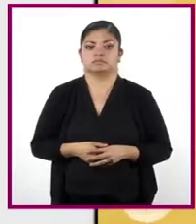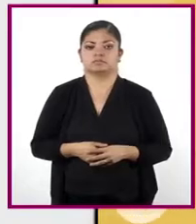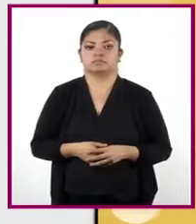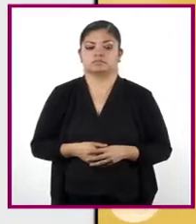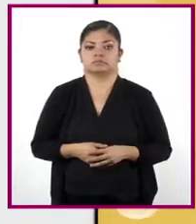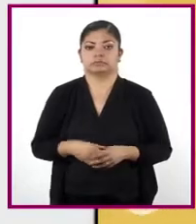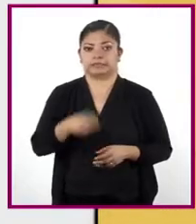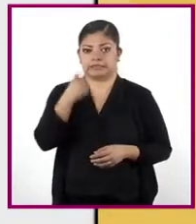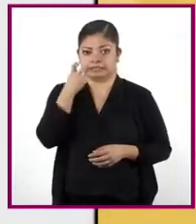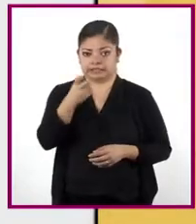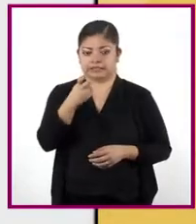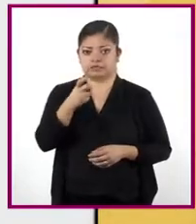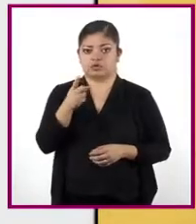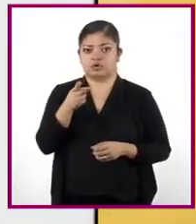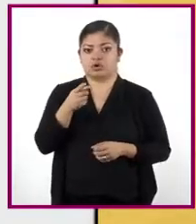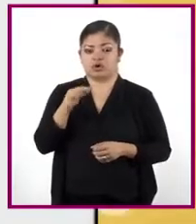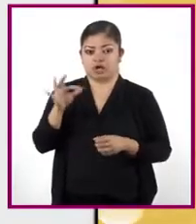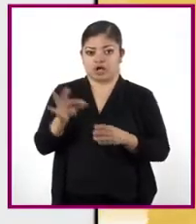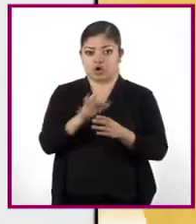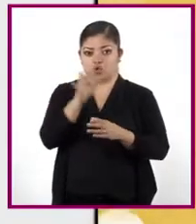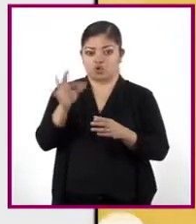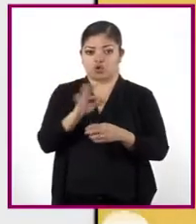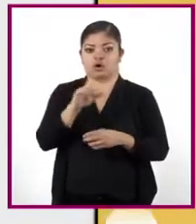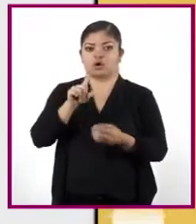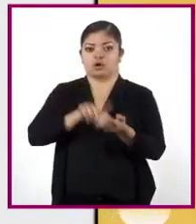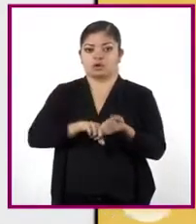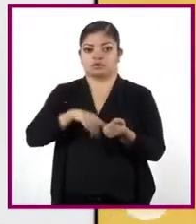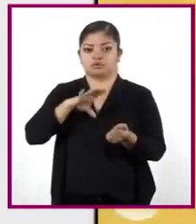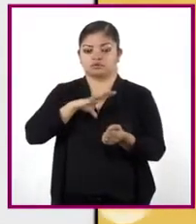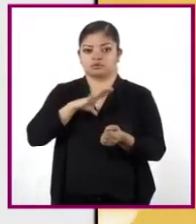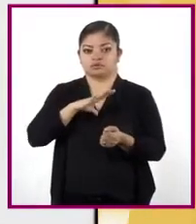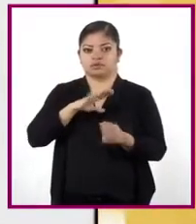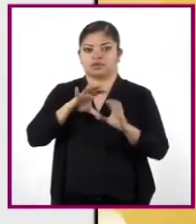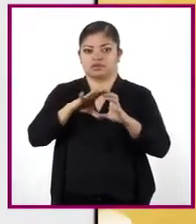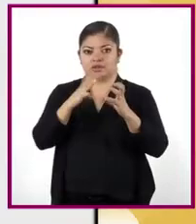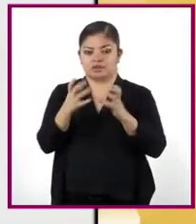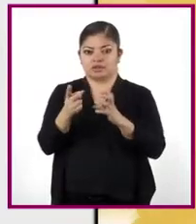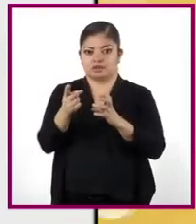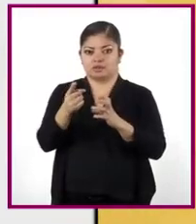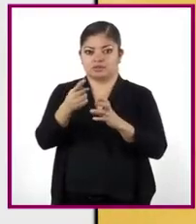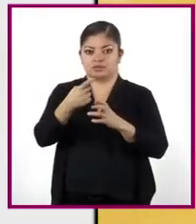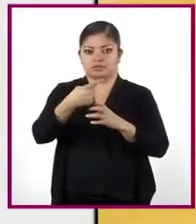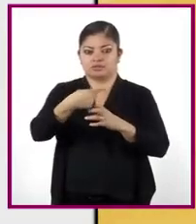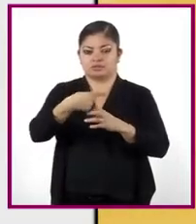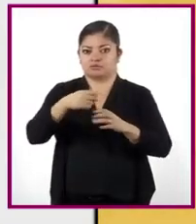Así, la aguja se alinea con el campo magnético terrestre.